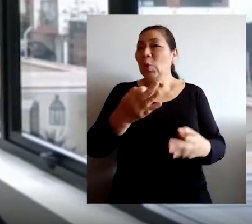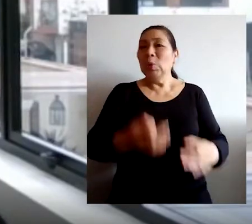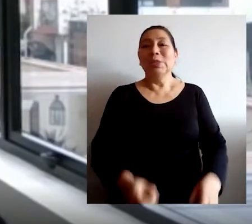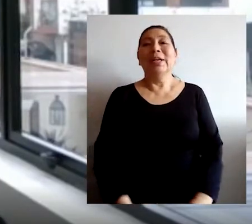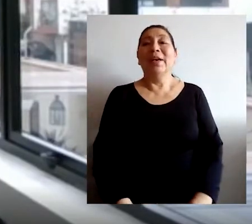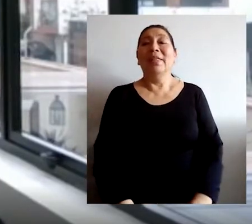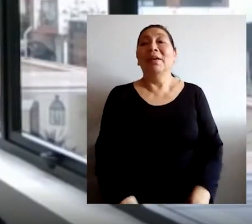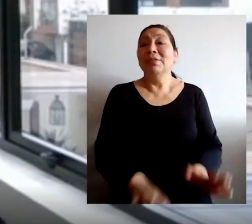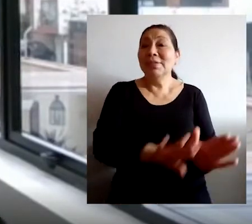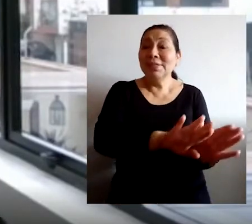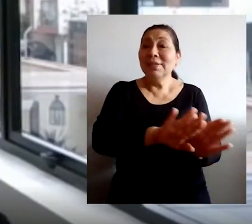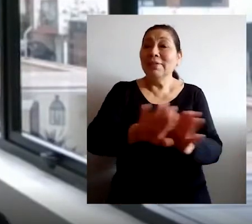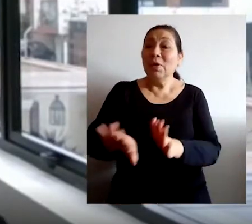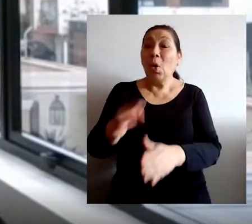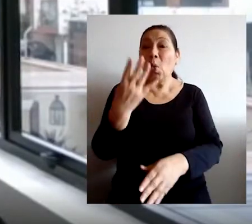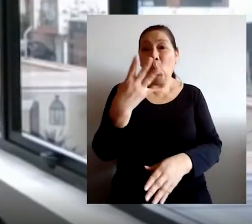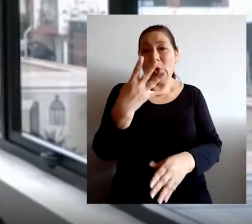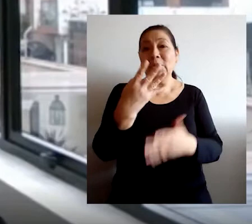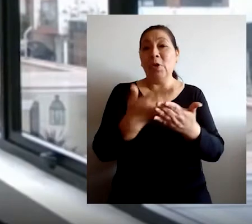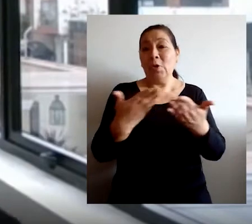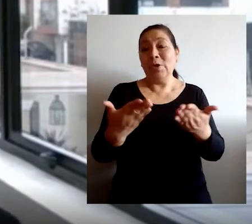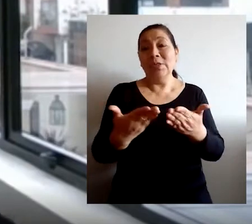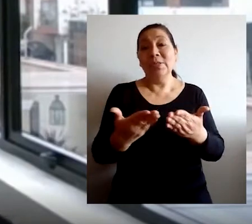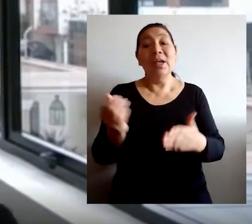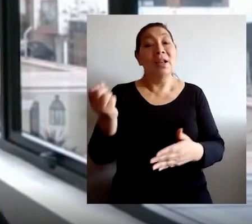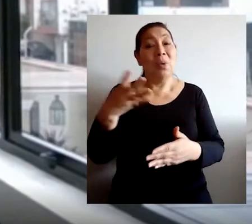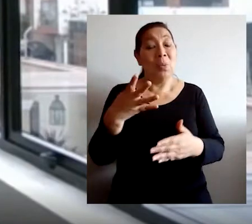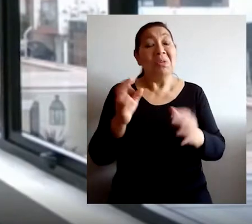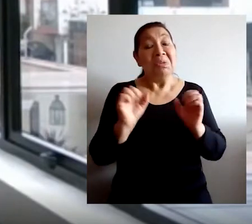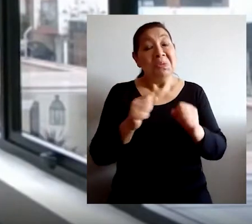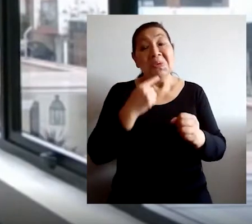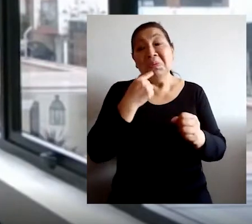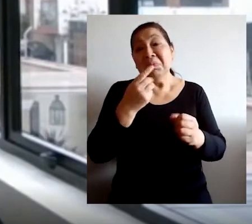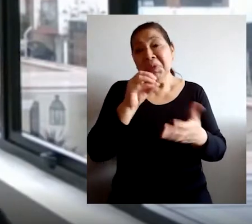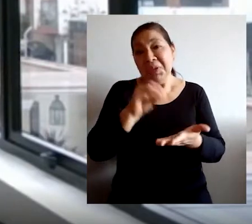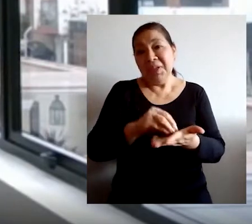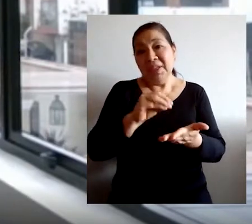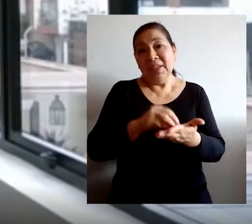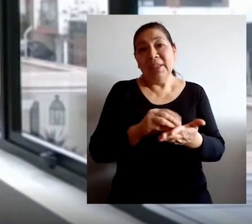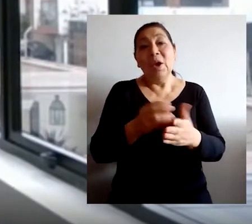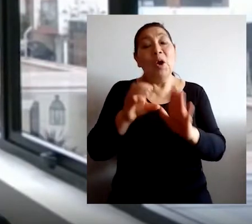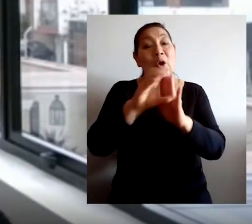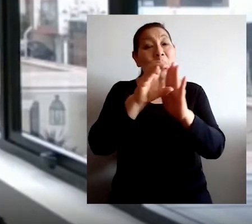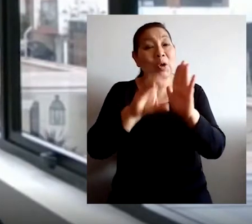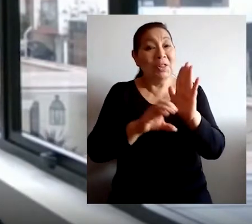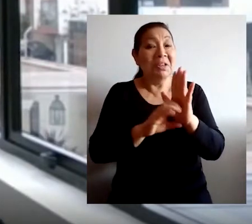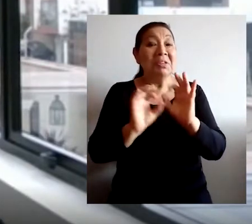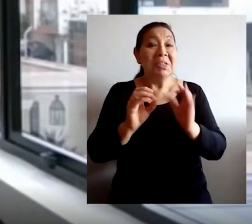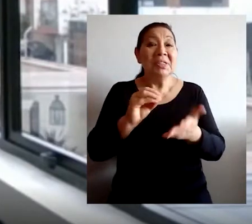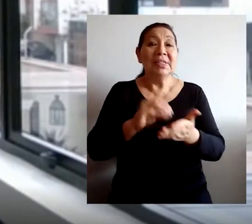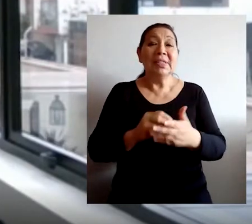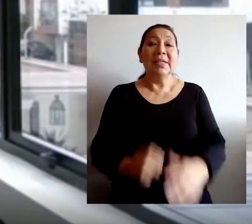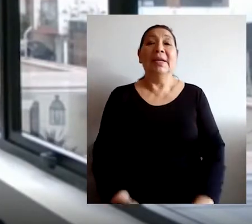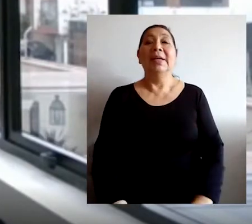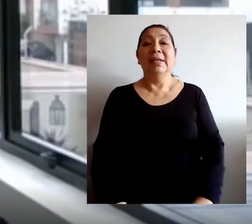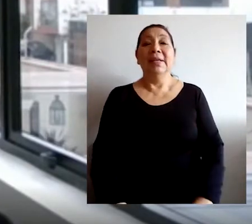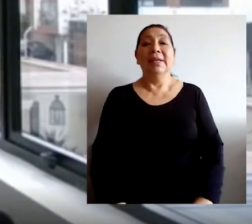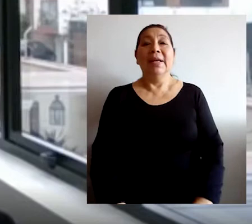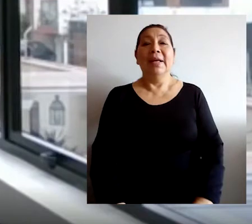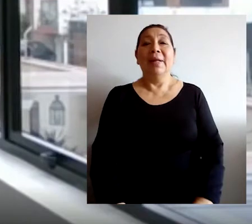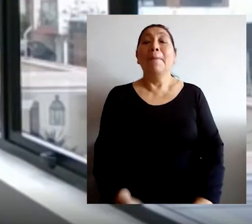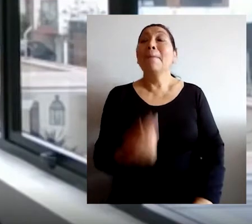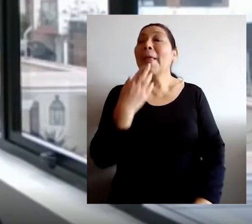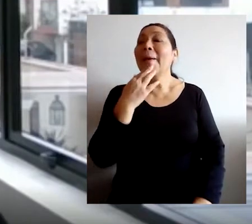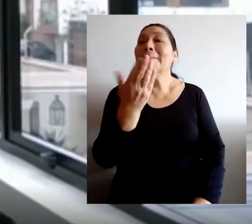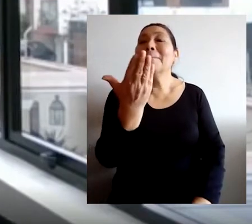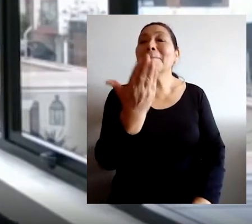juzgada, se separan cuatro elementos. Las partes, si es que se repiten, los hechos constitutivos, si es que se repiten,